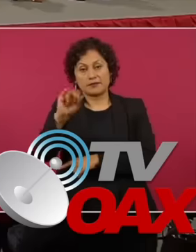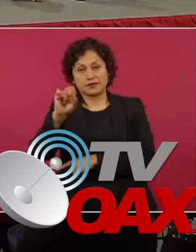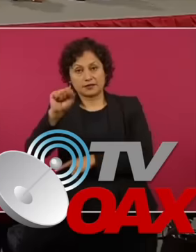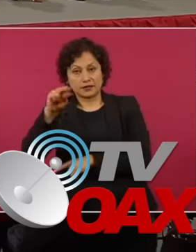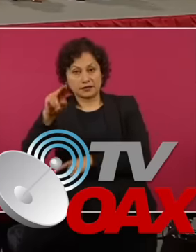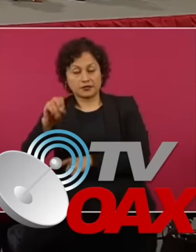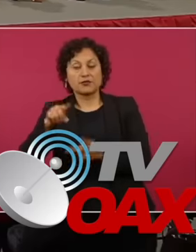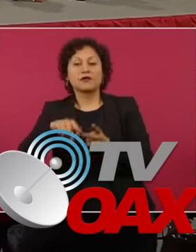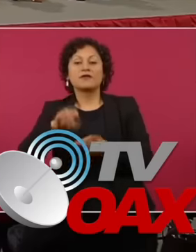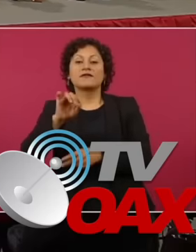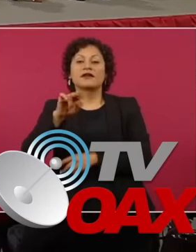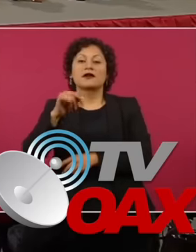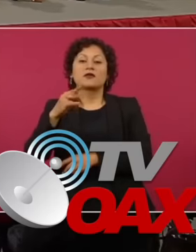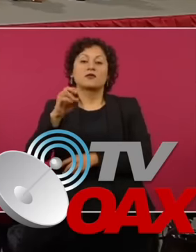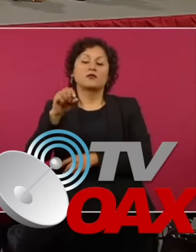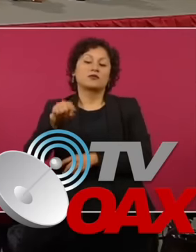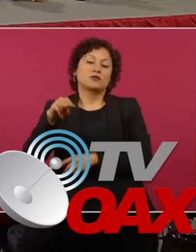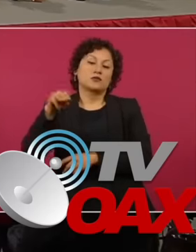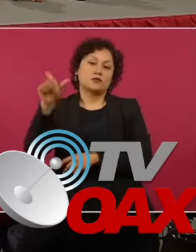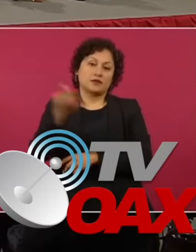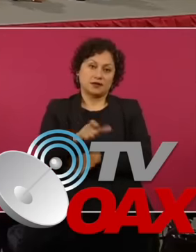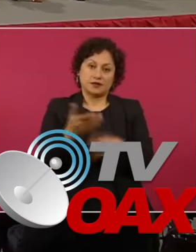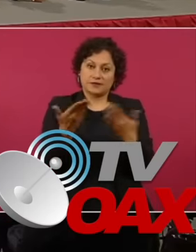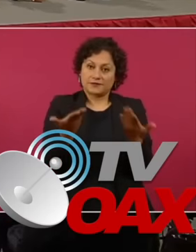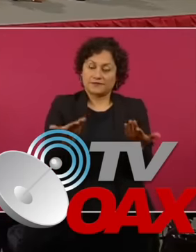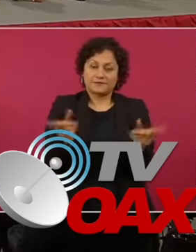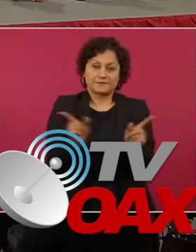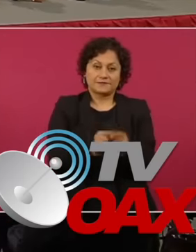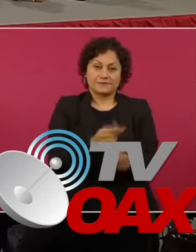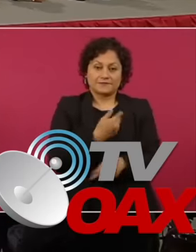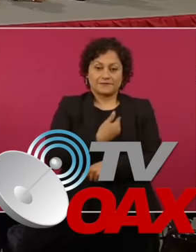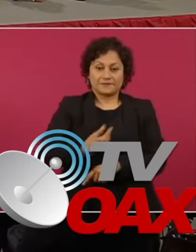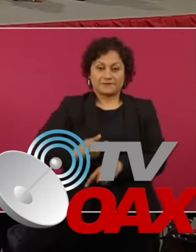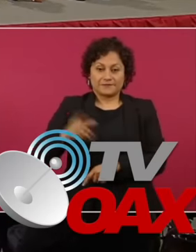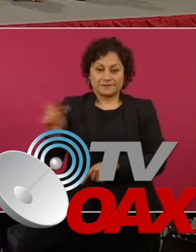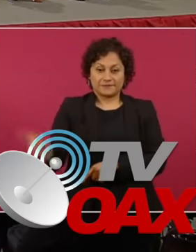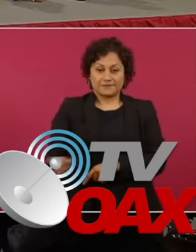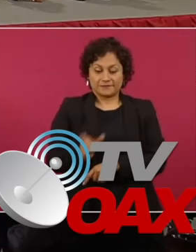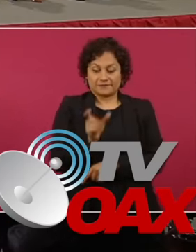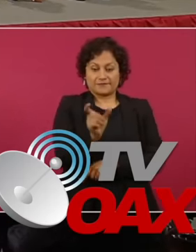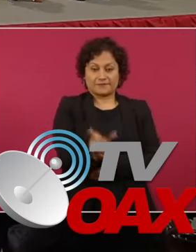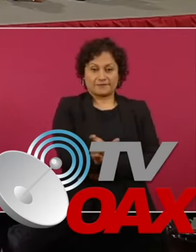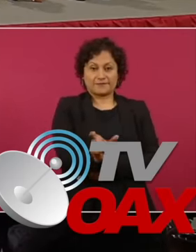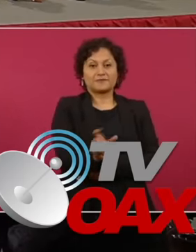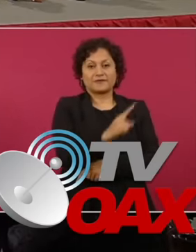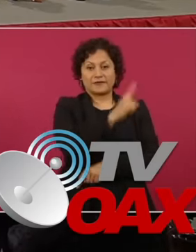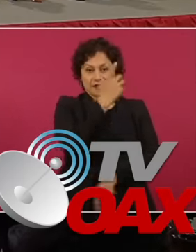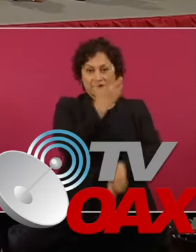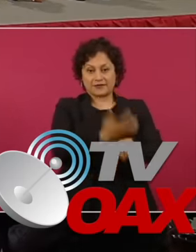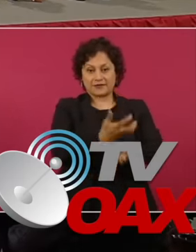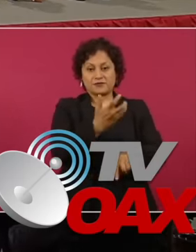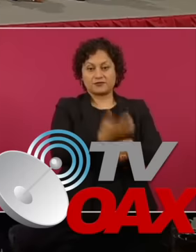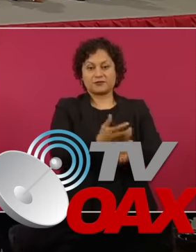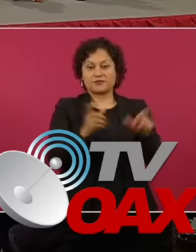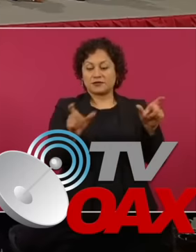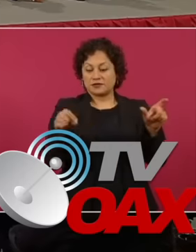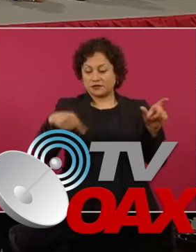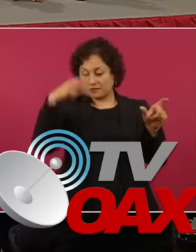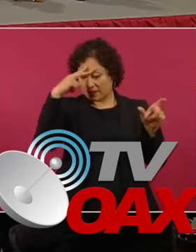remesapaisano@finabien.gob.mx. Con esto, presidente, pues aquí le entregamos la tarjeta de Estados Unidos y la tarjeta de